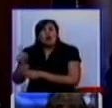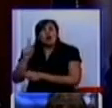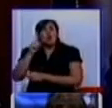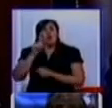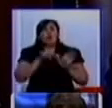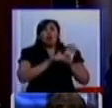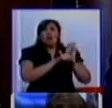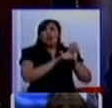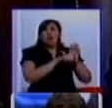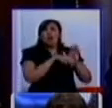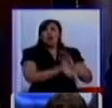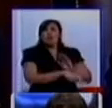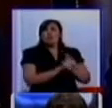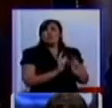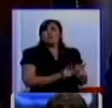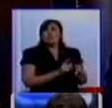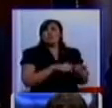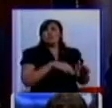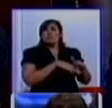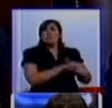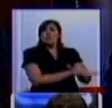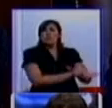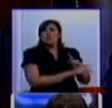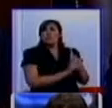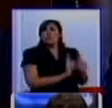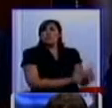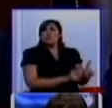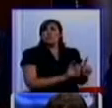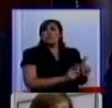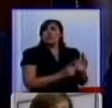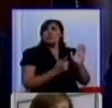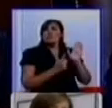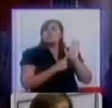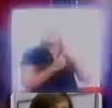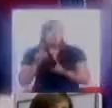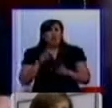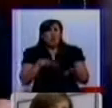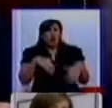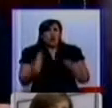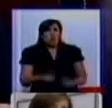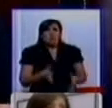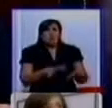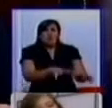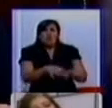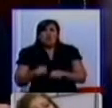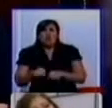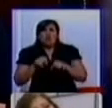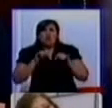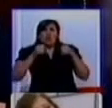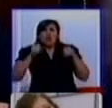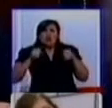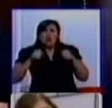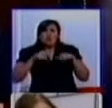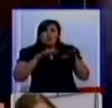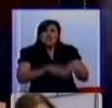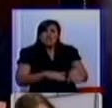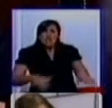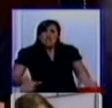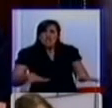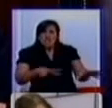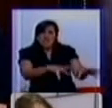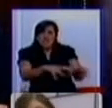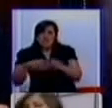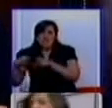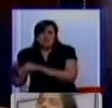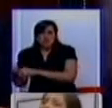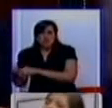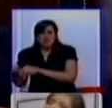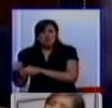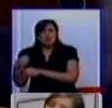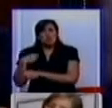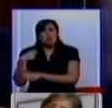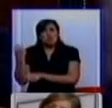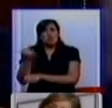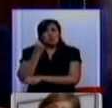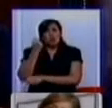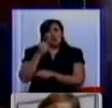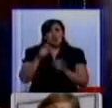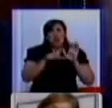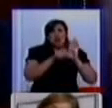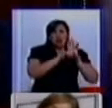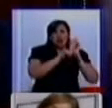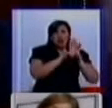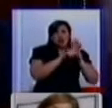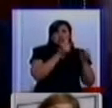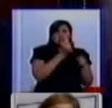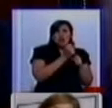acá, que es el Estatuto del Peón Rural. Y realmente es importante que leyes de trabajo